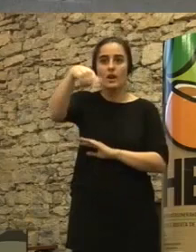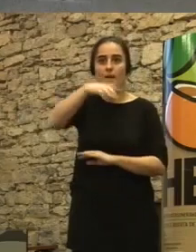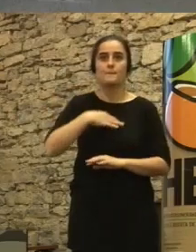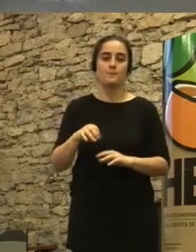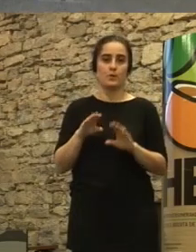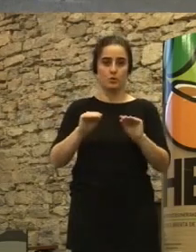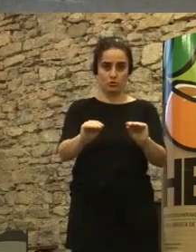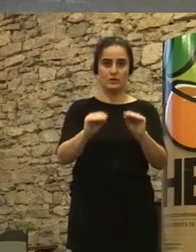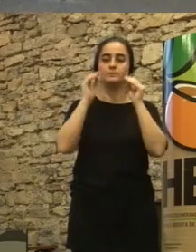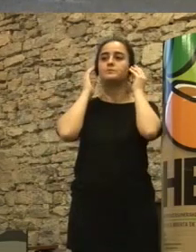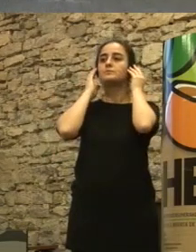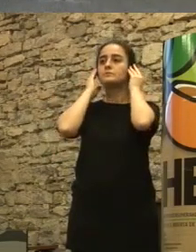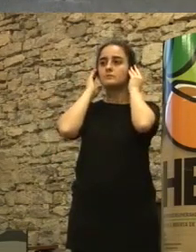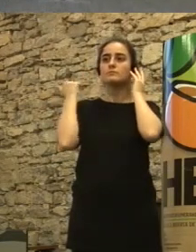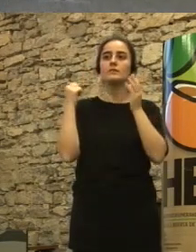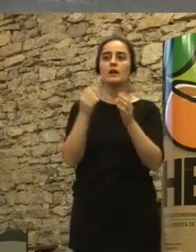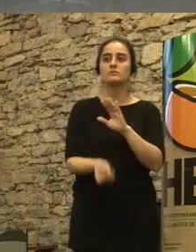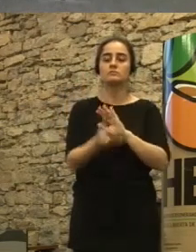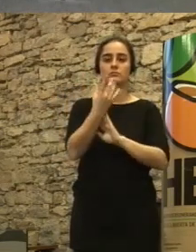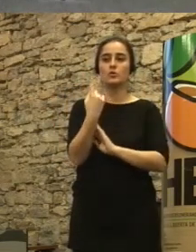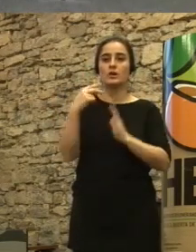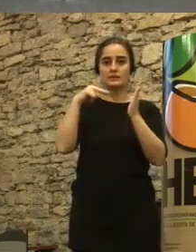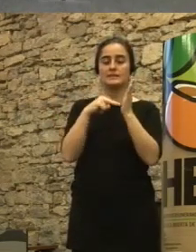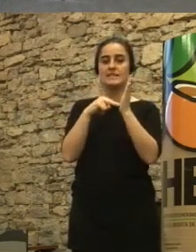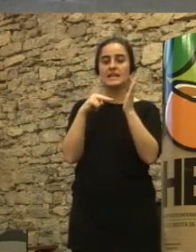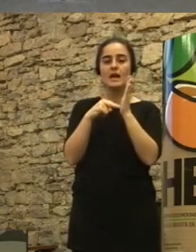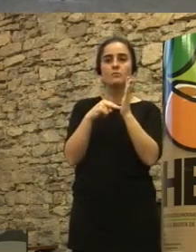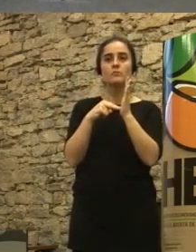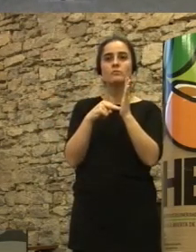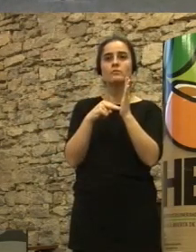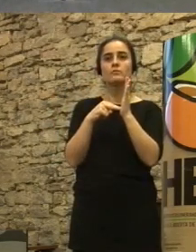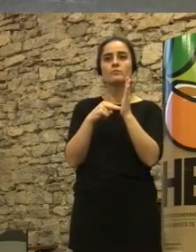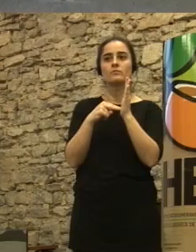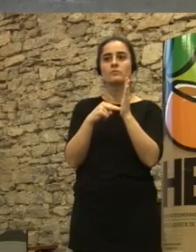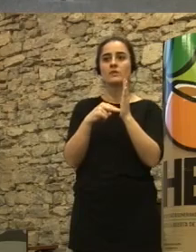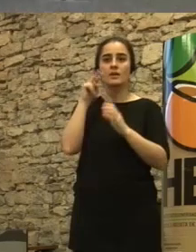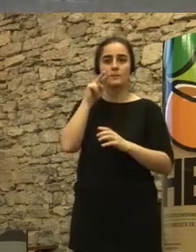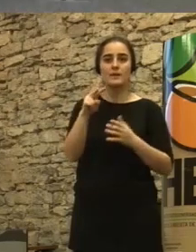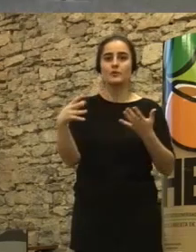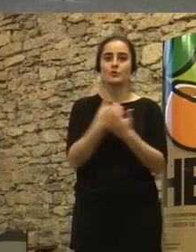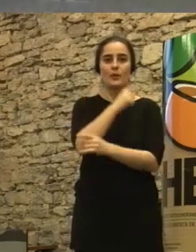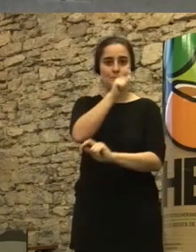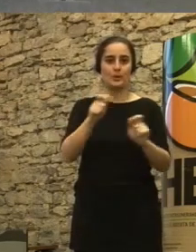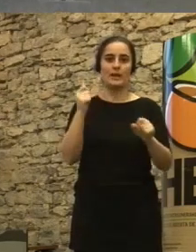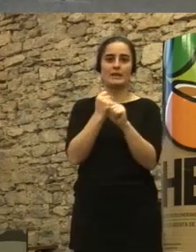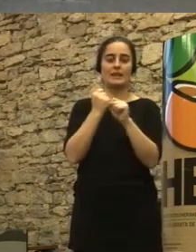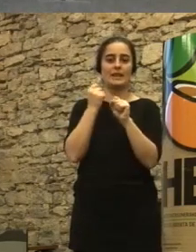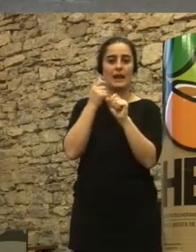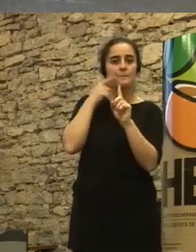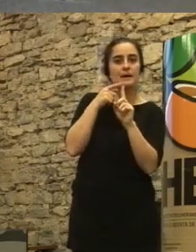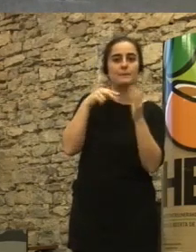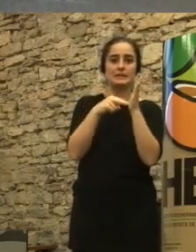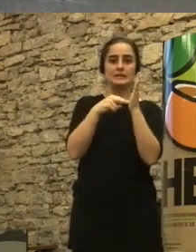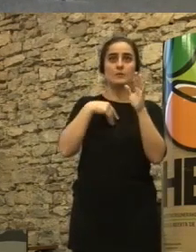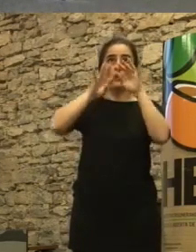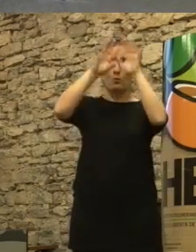hecho una de Siria, brutal, de Siria, donde se ve todo el mundo que está trabajando para Siria a nivel